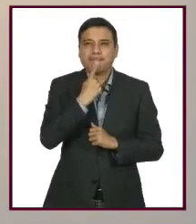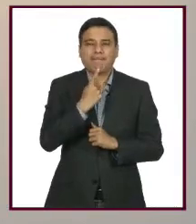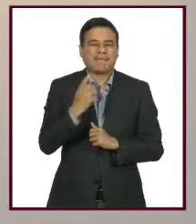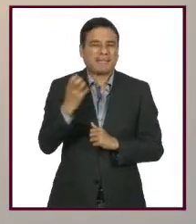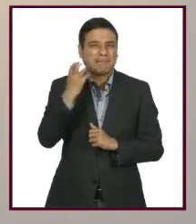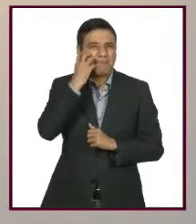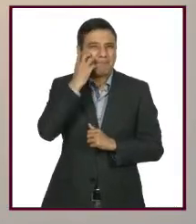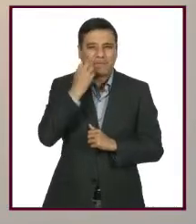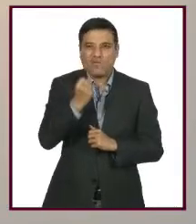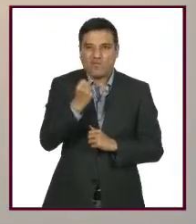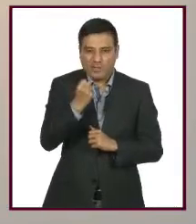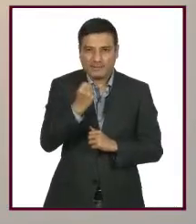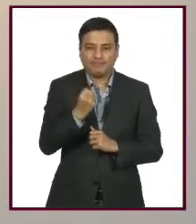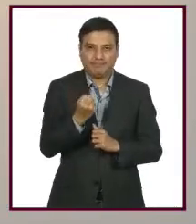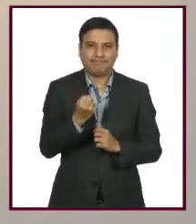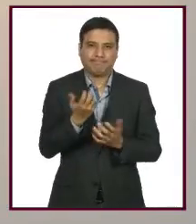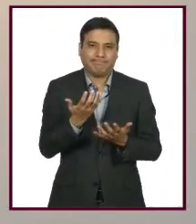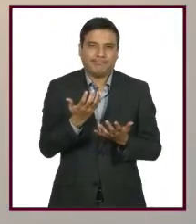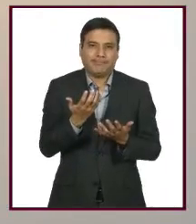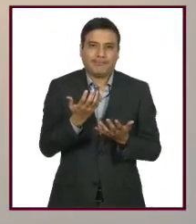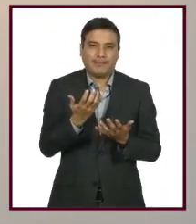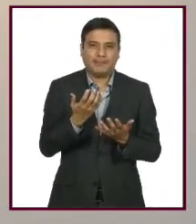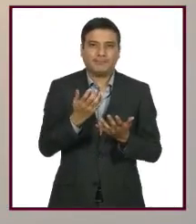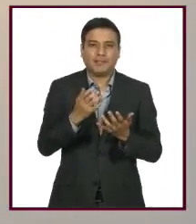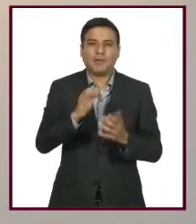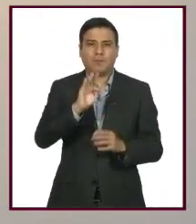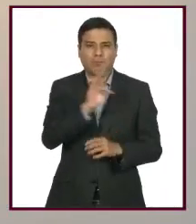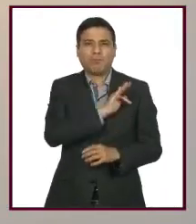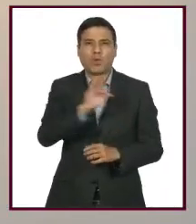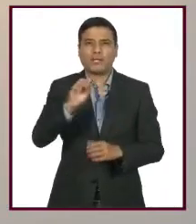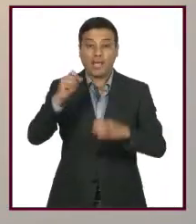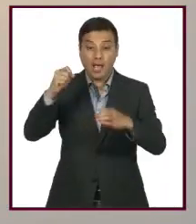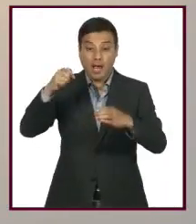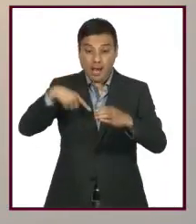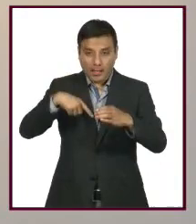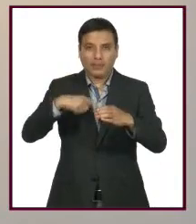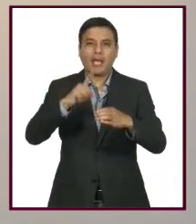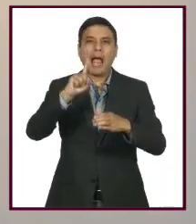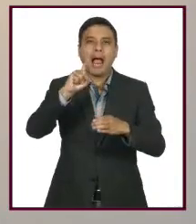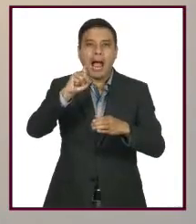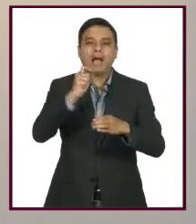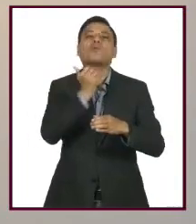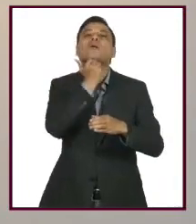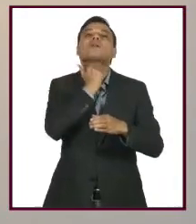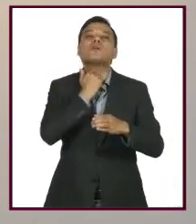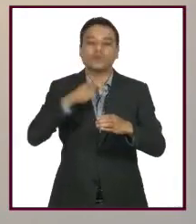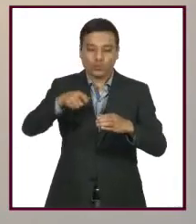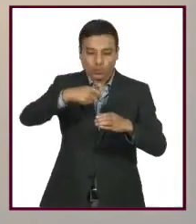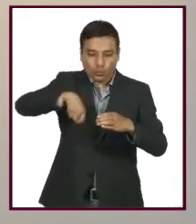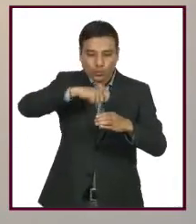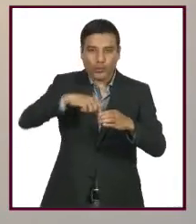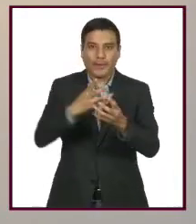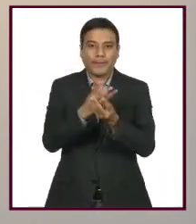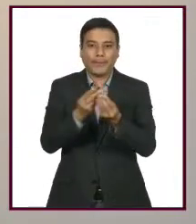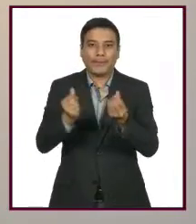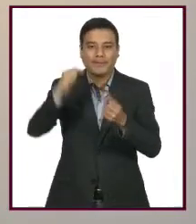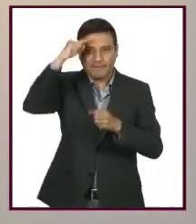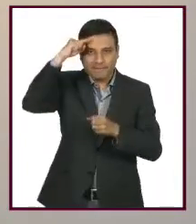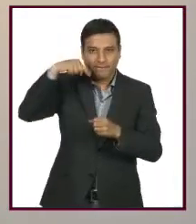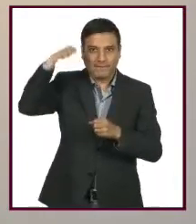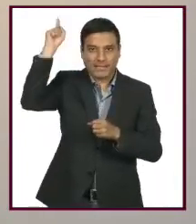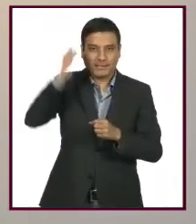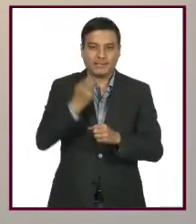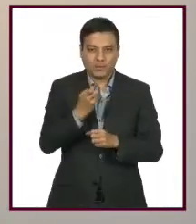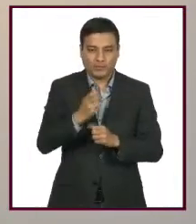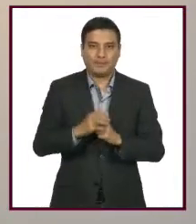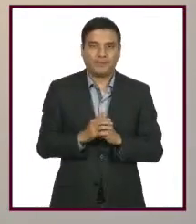amargo y que fácilmente se disuelve en el agua o en el alcohol. Y esta puede ser también, ¿cómo se